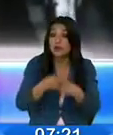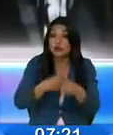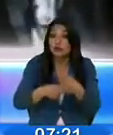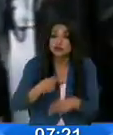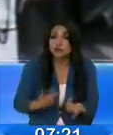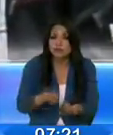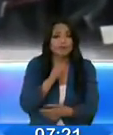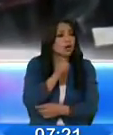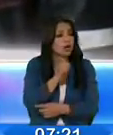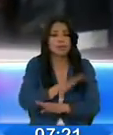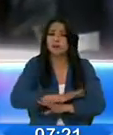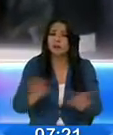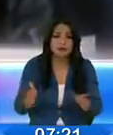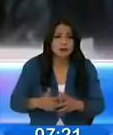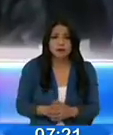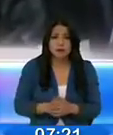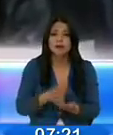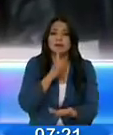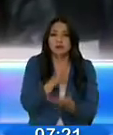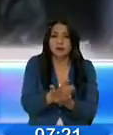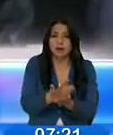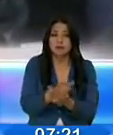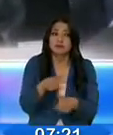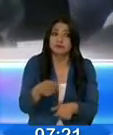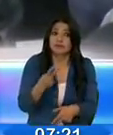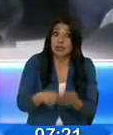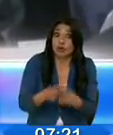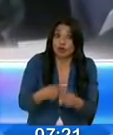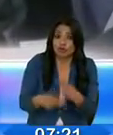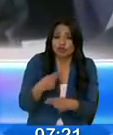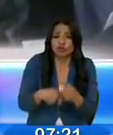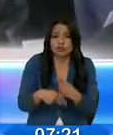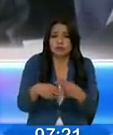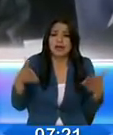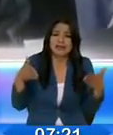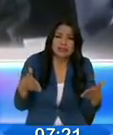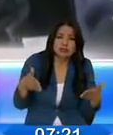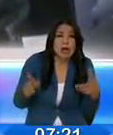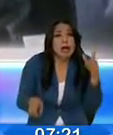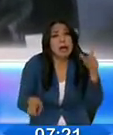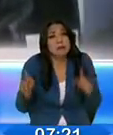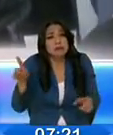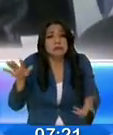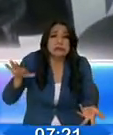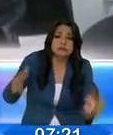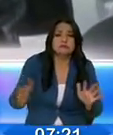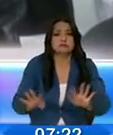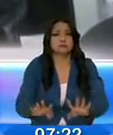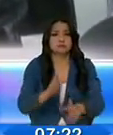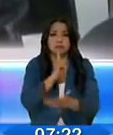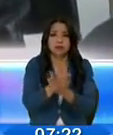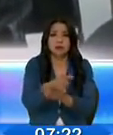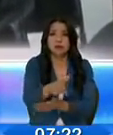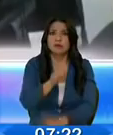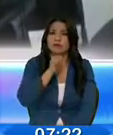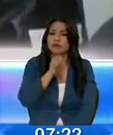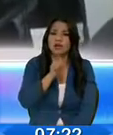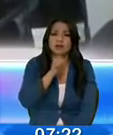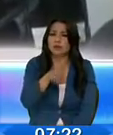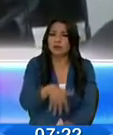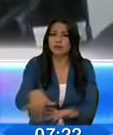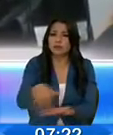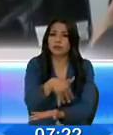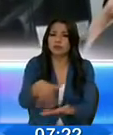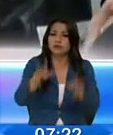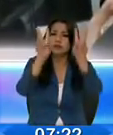Falta mucho más, porque si bien es cierto, nuestro sector ha sido atendido a medias, digo a medias porque tenemos todavía ciertas